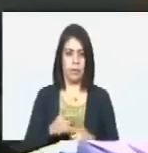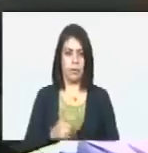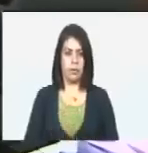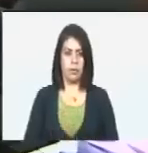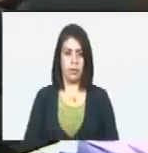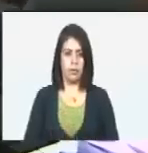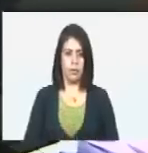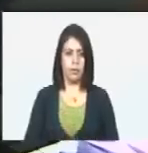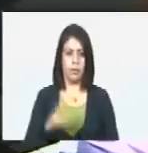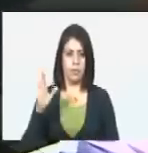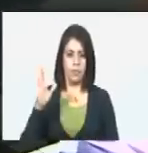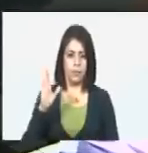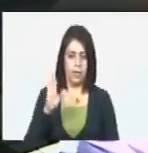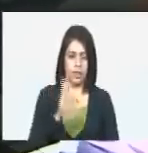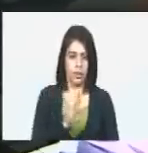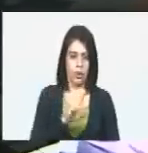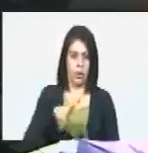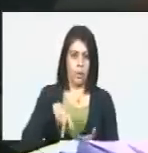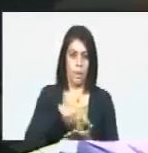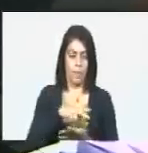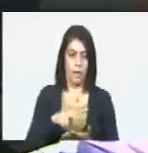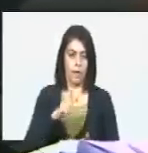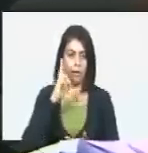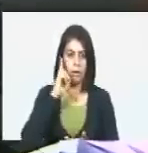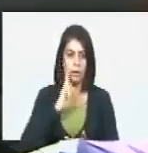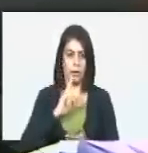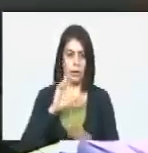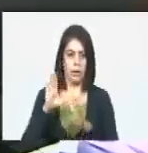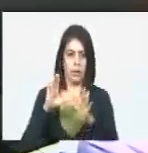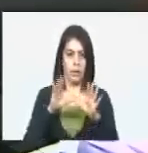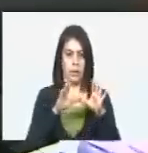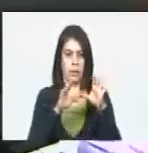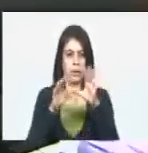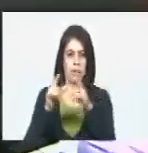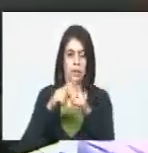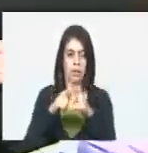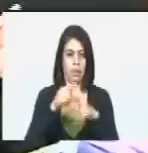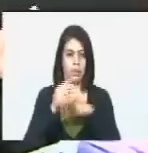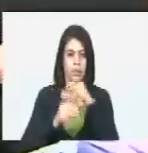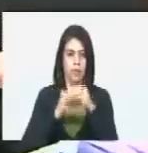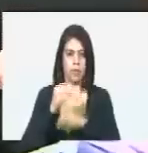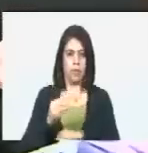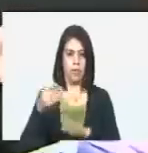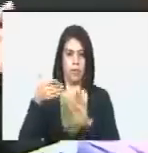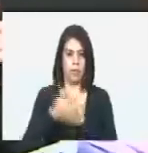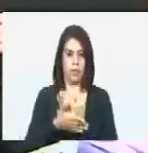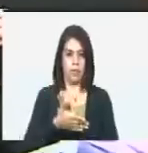la Plaza Bolívar y un pajarito hizo de la suya sobre mi ropa